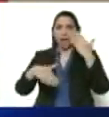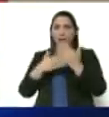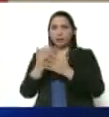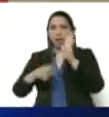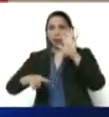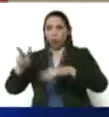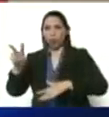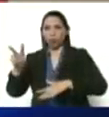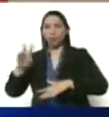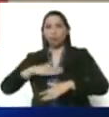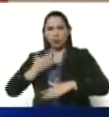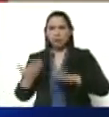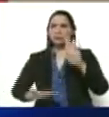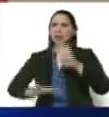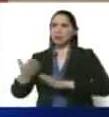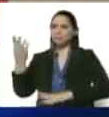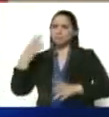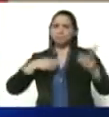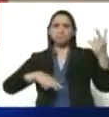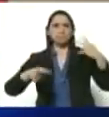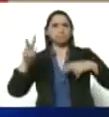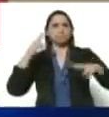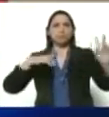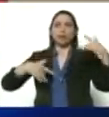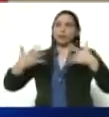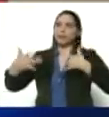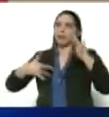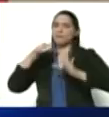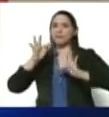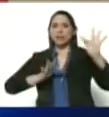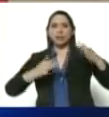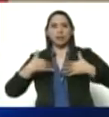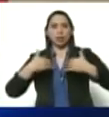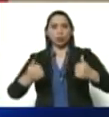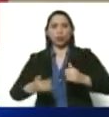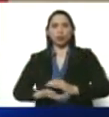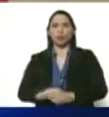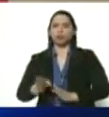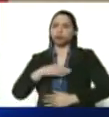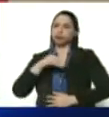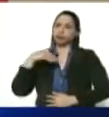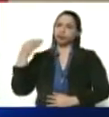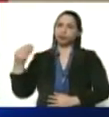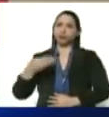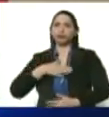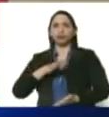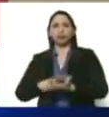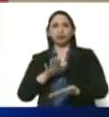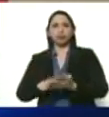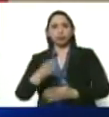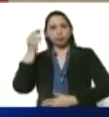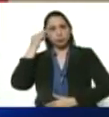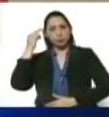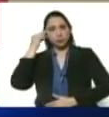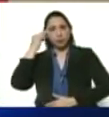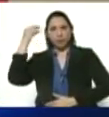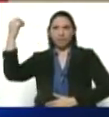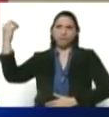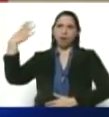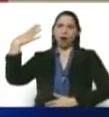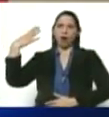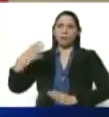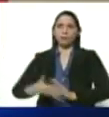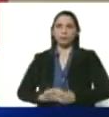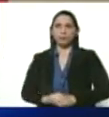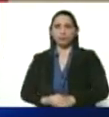mediodía, pudieron salir a hacer actividad física para la salud espiritual, mental, exponerse al sol, tomar